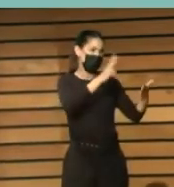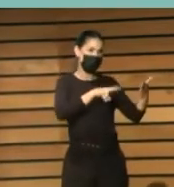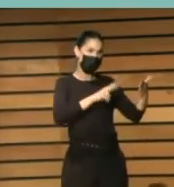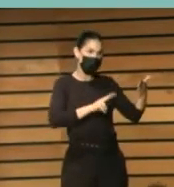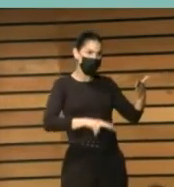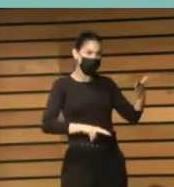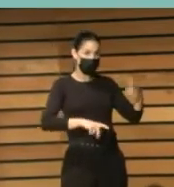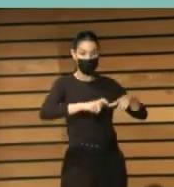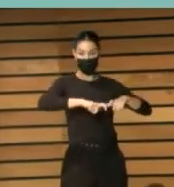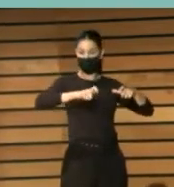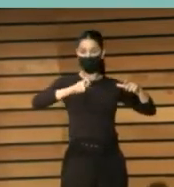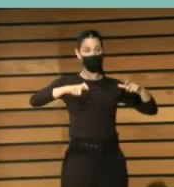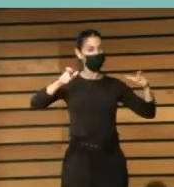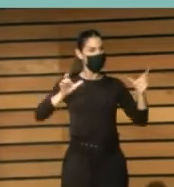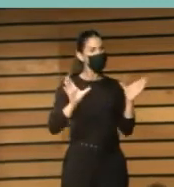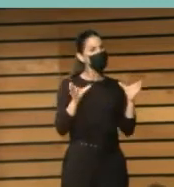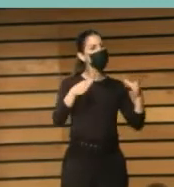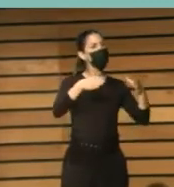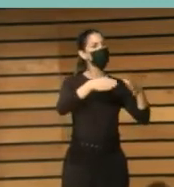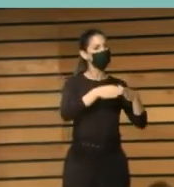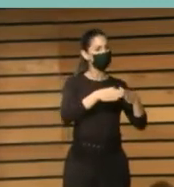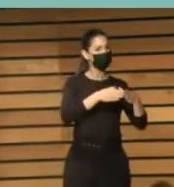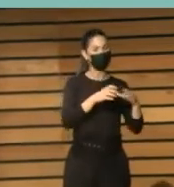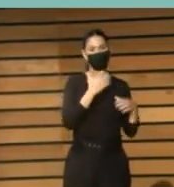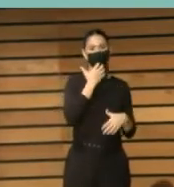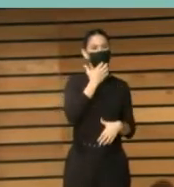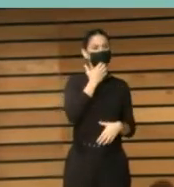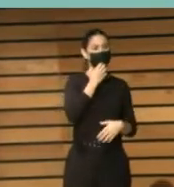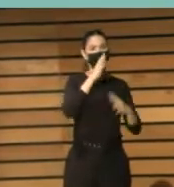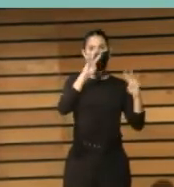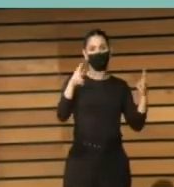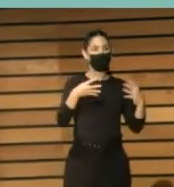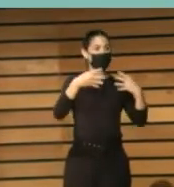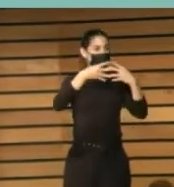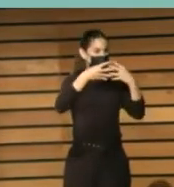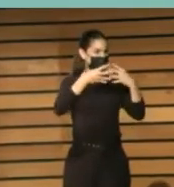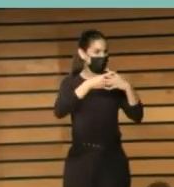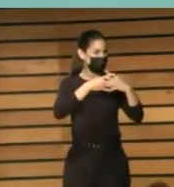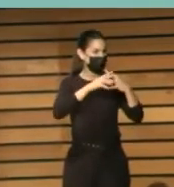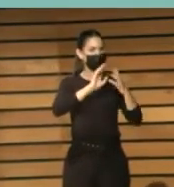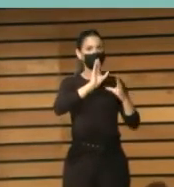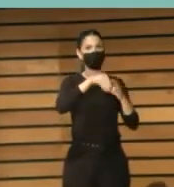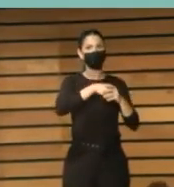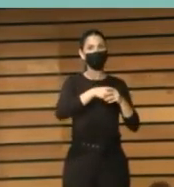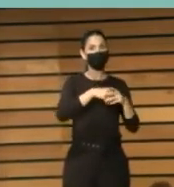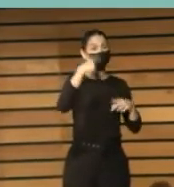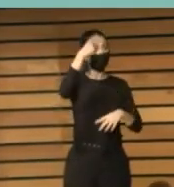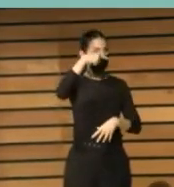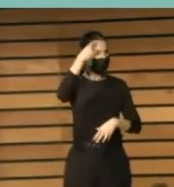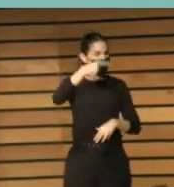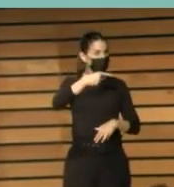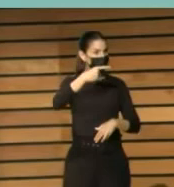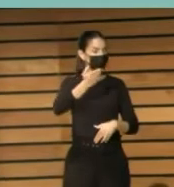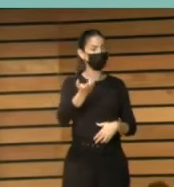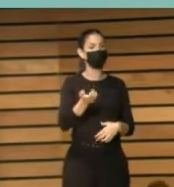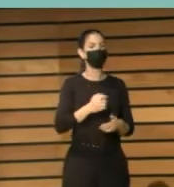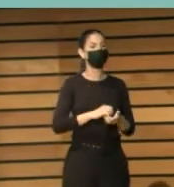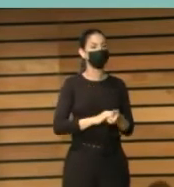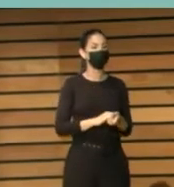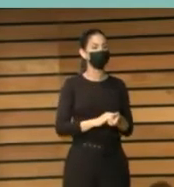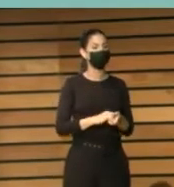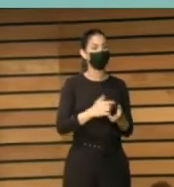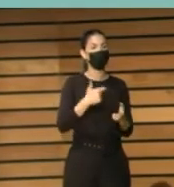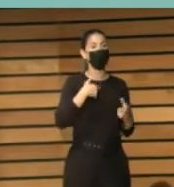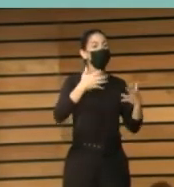aumentando, hay muchos grupos, basta ver las redes, que se dedican a la cultura, incluso a lo que se podía llamar, a mí no me gusta la expresión,